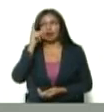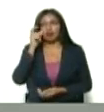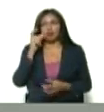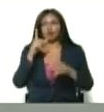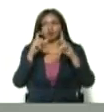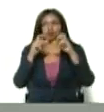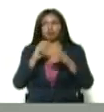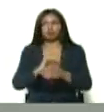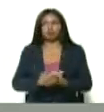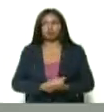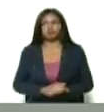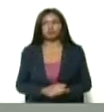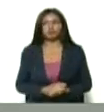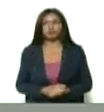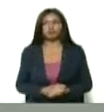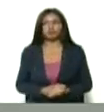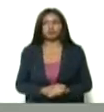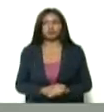para que ustedes vean.